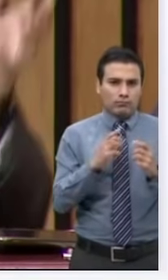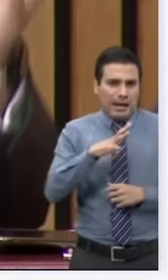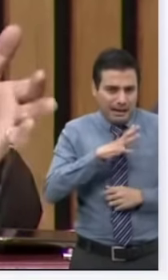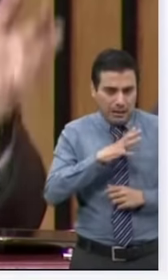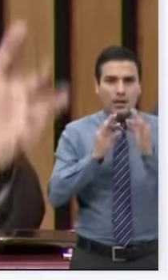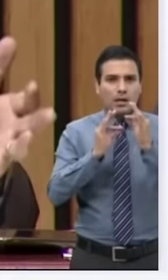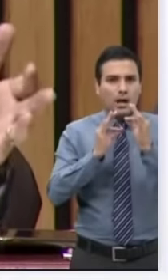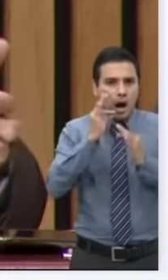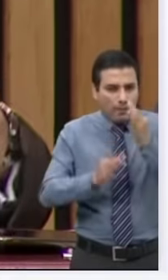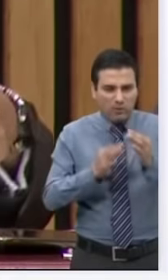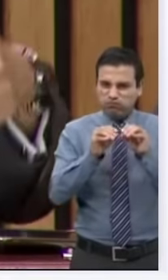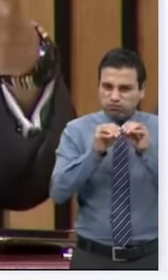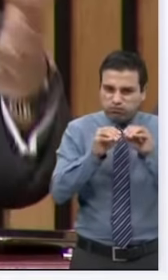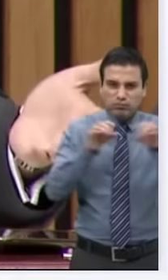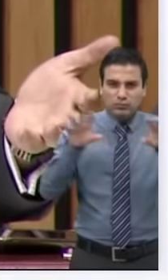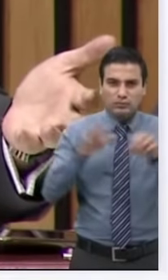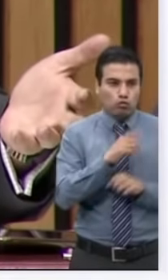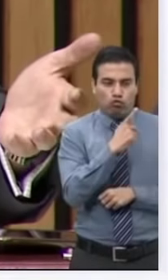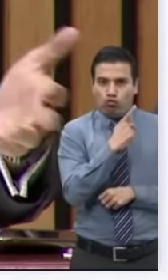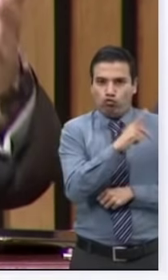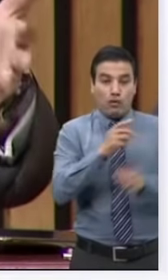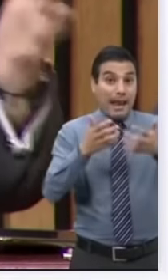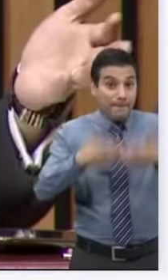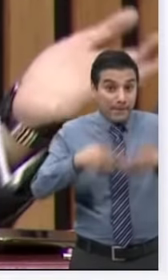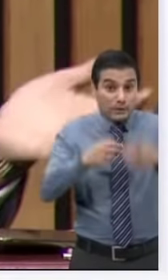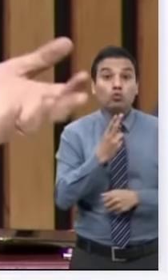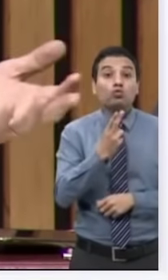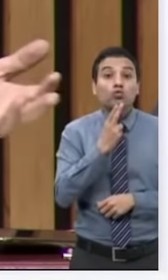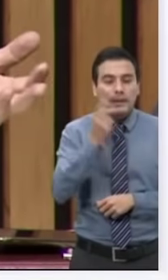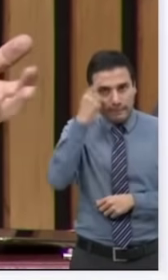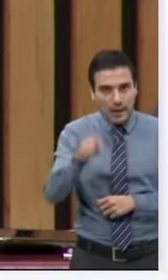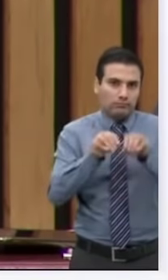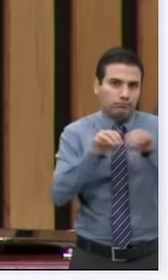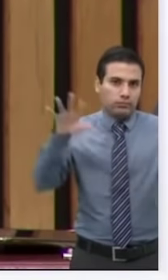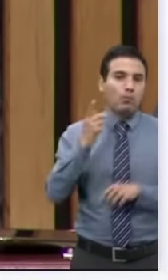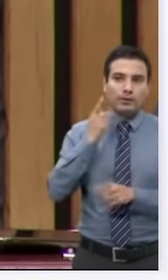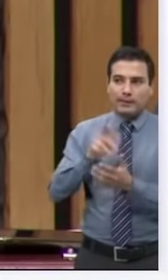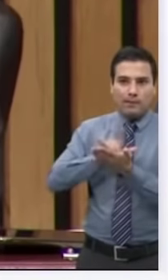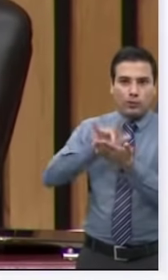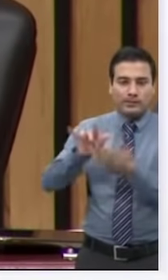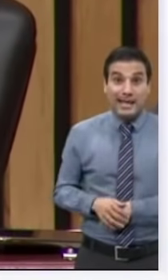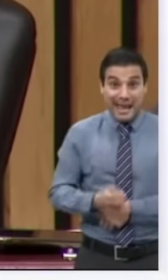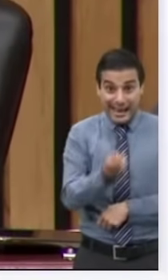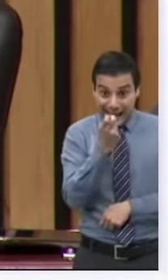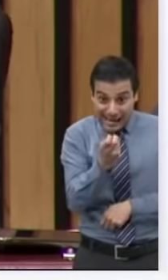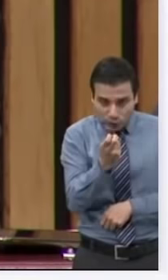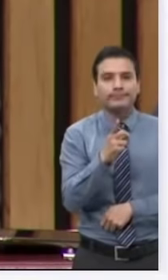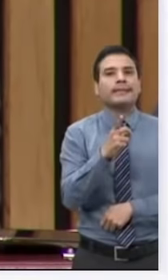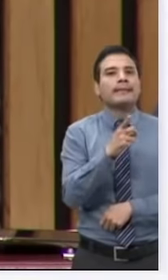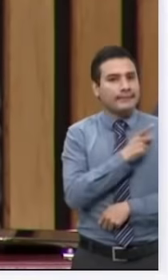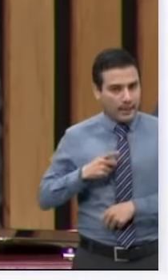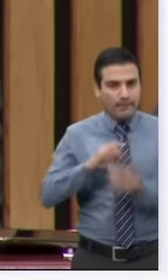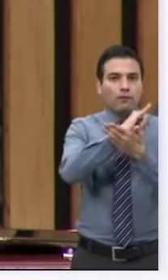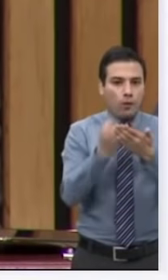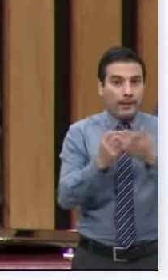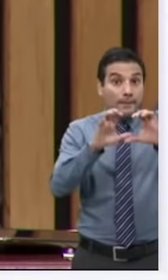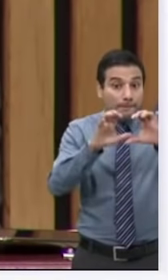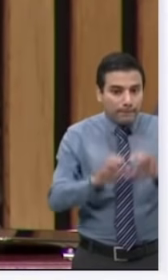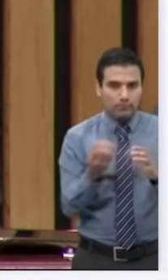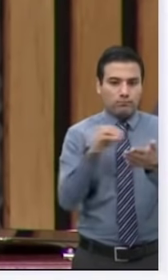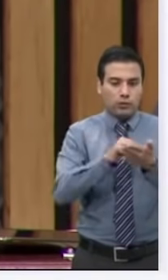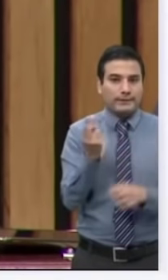su capacidad empresarial a una campaña política y eso es lo que se debió de haber reportado y contabilizado